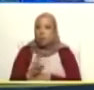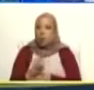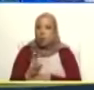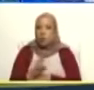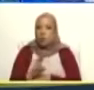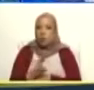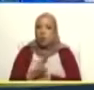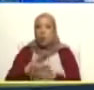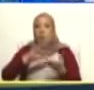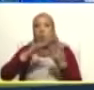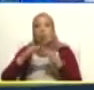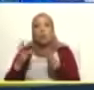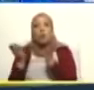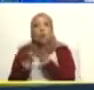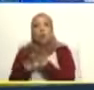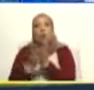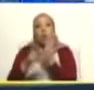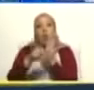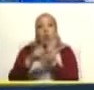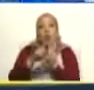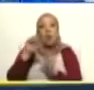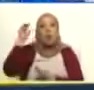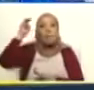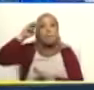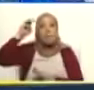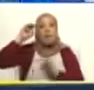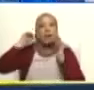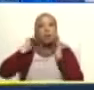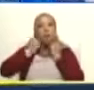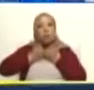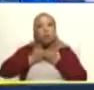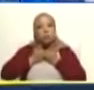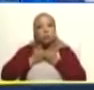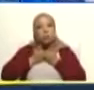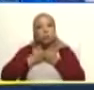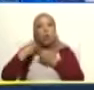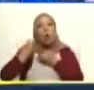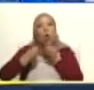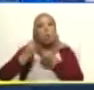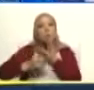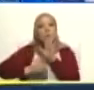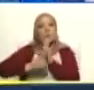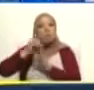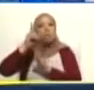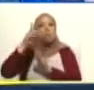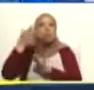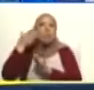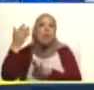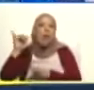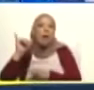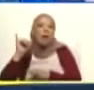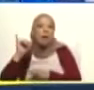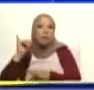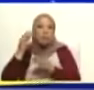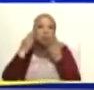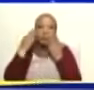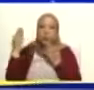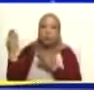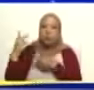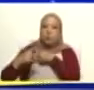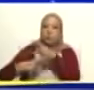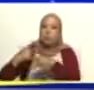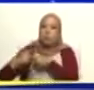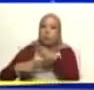al complejo educativo Maestro Aristóbulo Isturiz para ver cómo se desarrolla por allá el